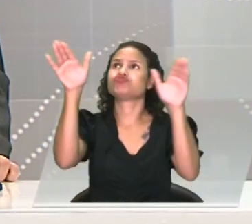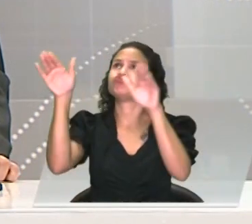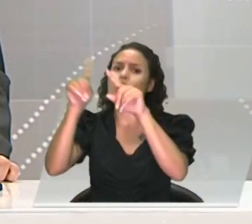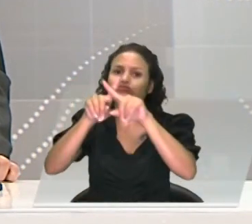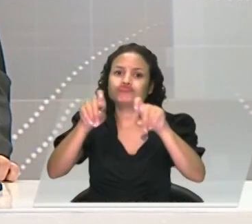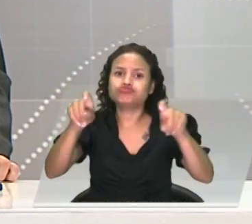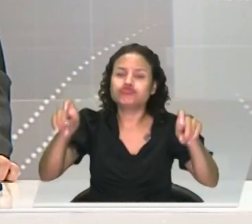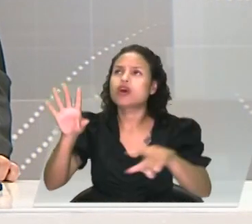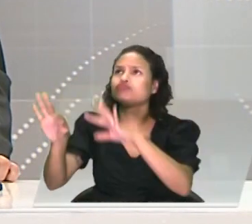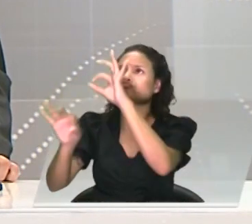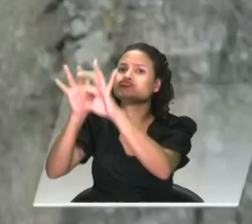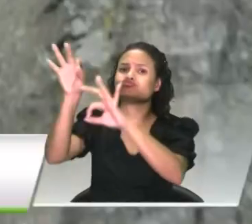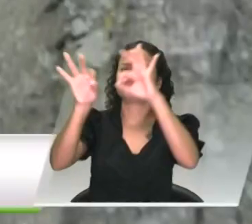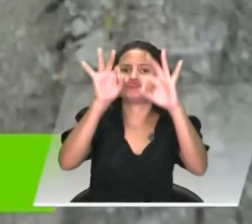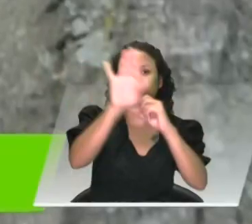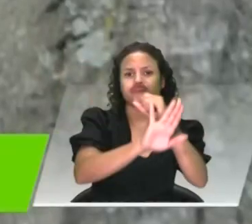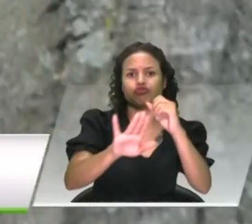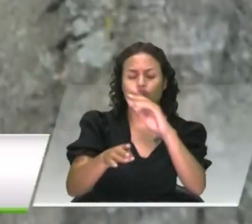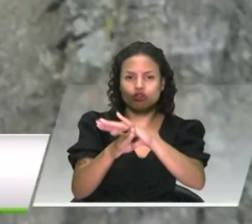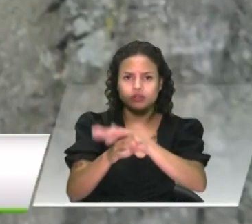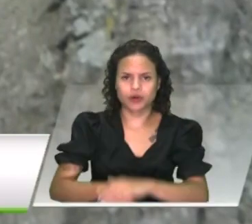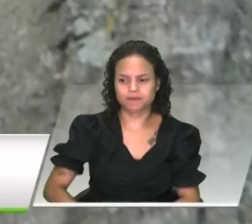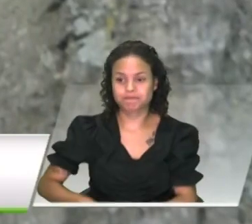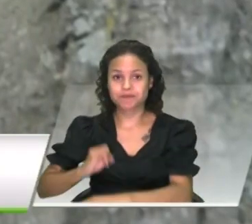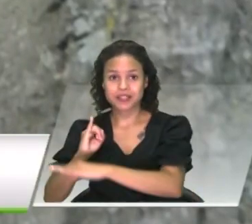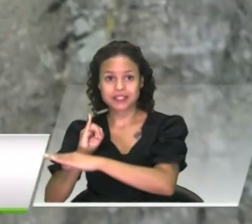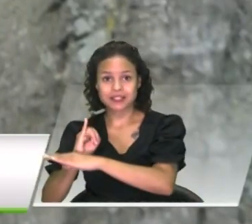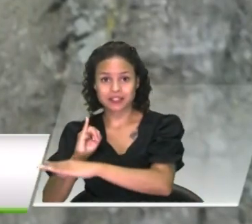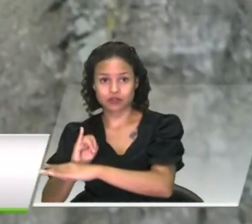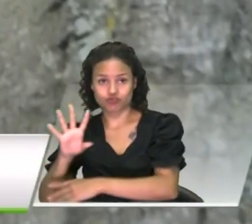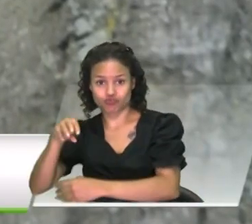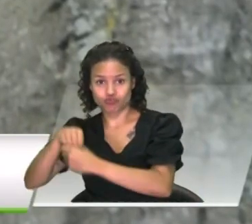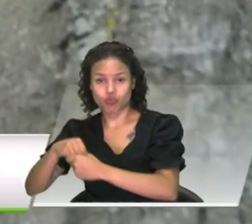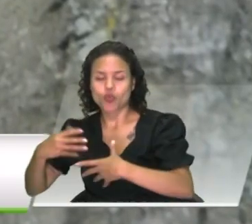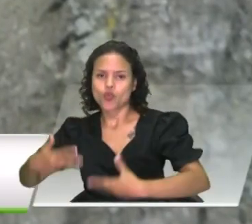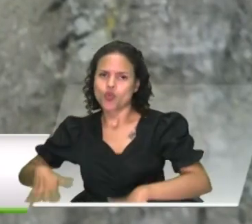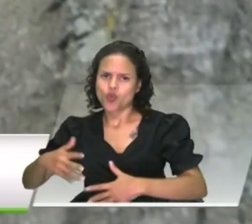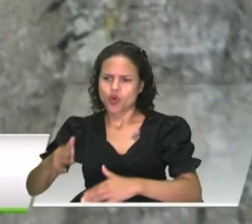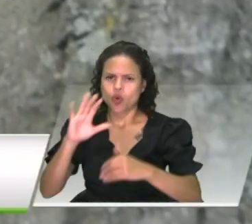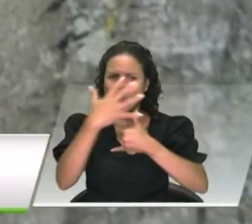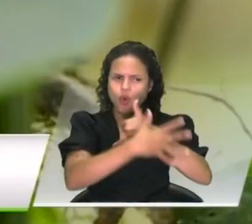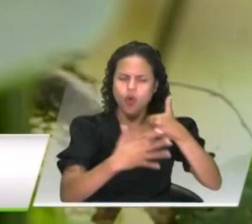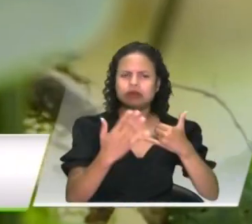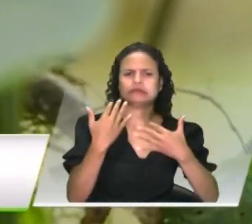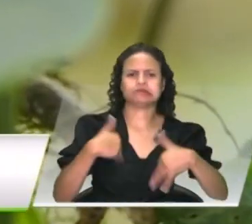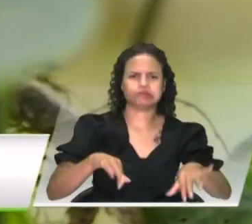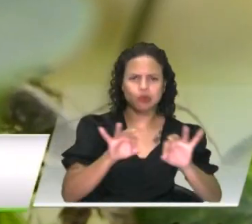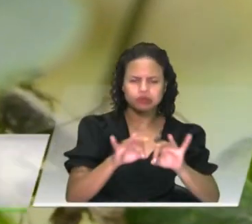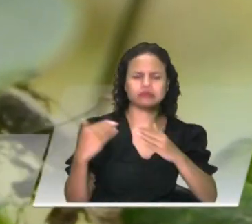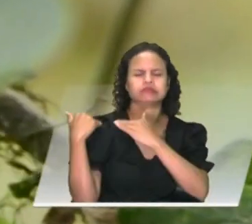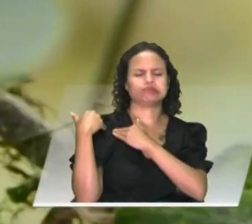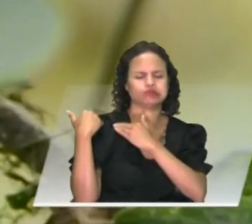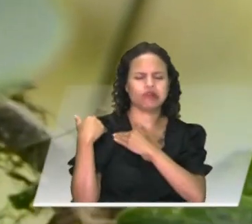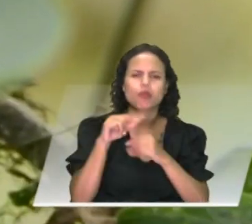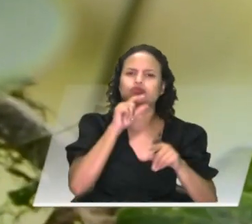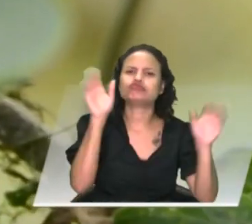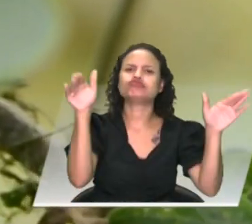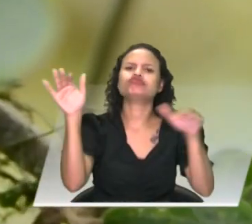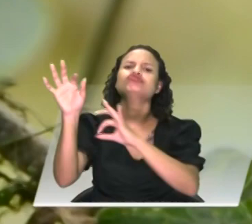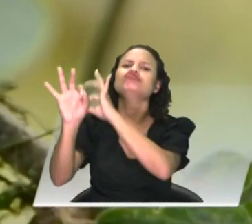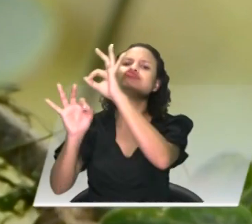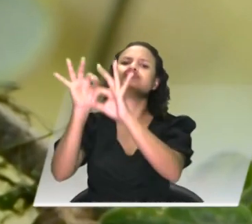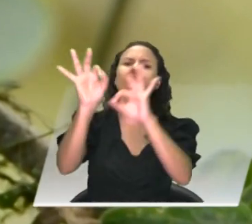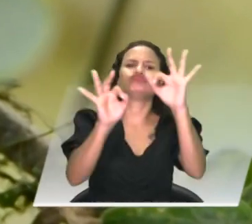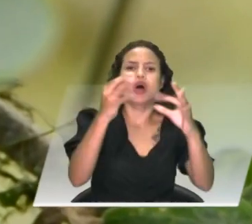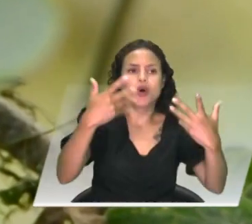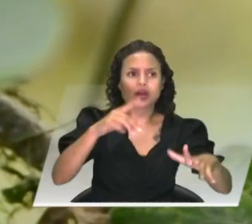el país. El Instituto Humboldt afirma que Colombia tiene una gran responsabilidad en la preservación de aves, ya que tiene un gran potencial y